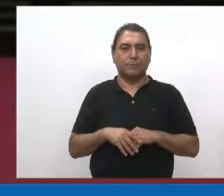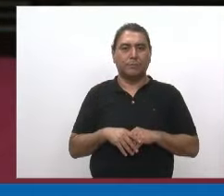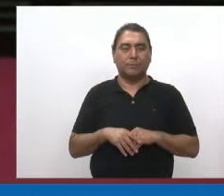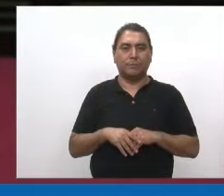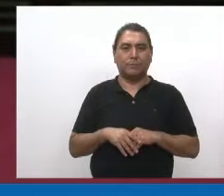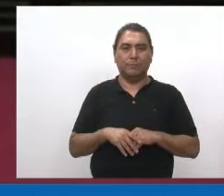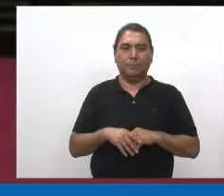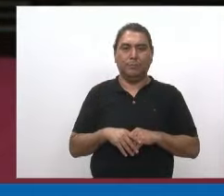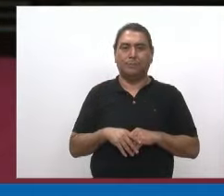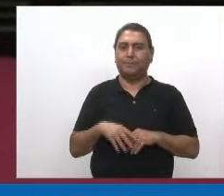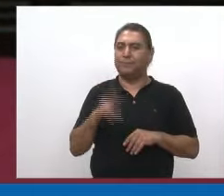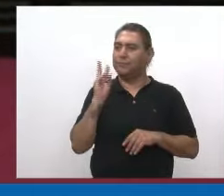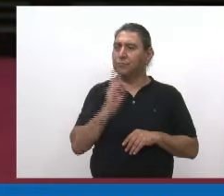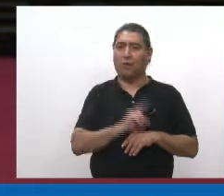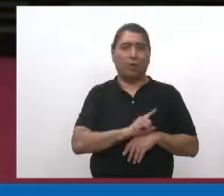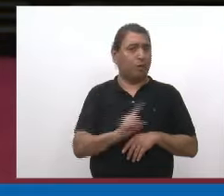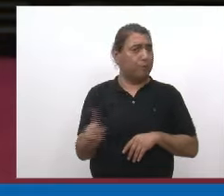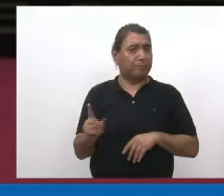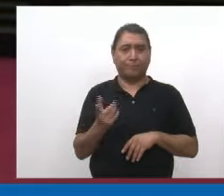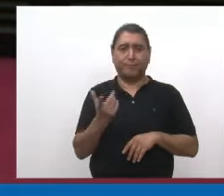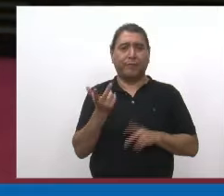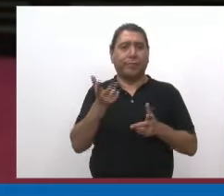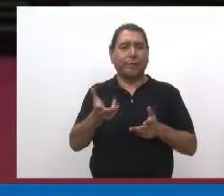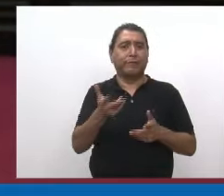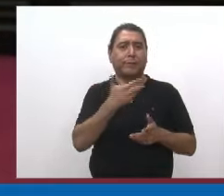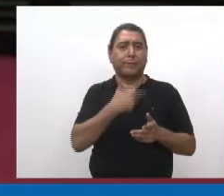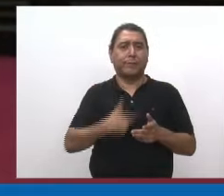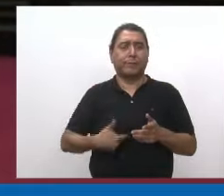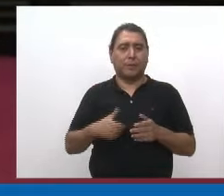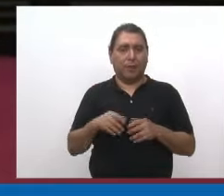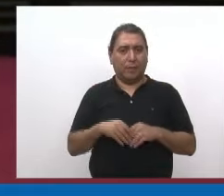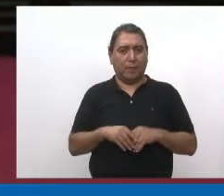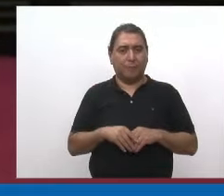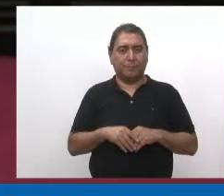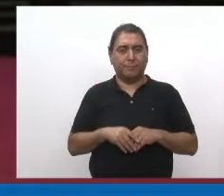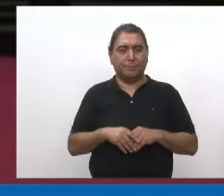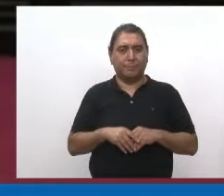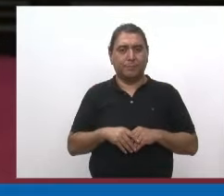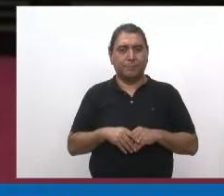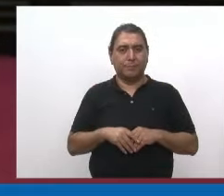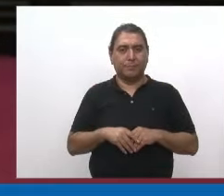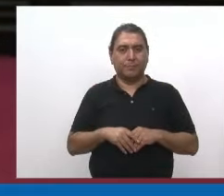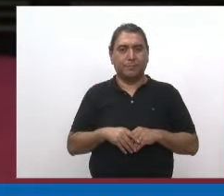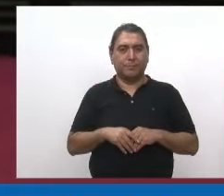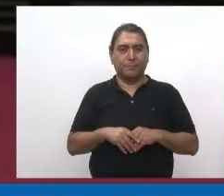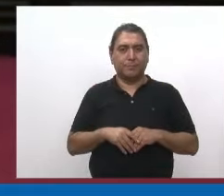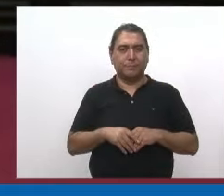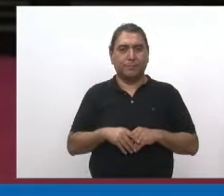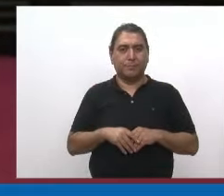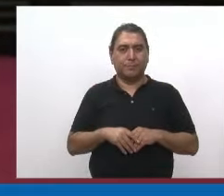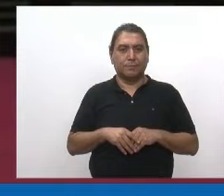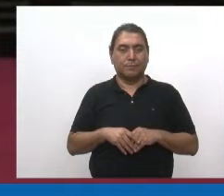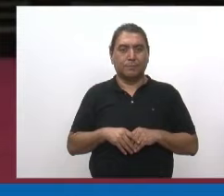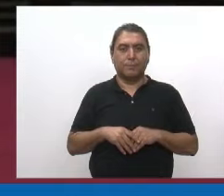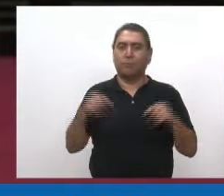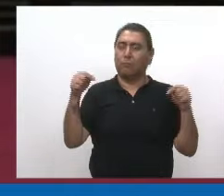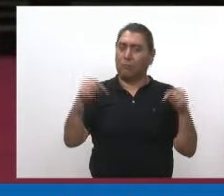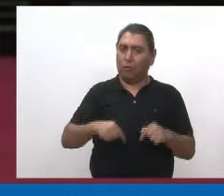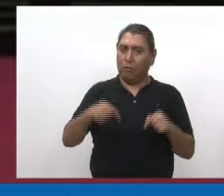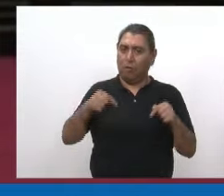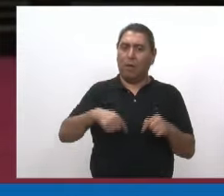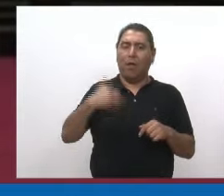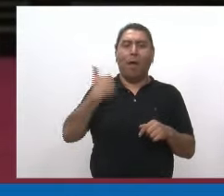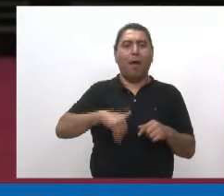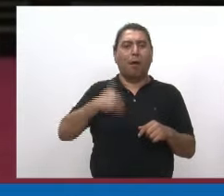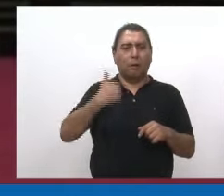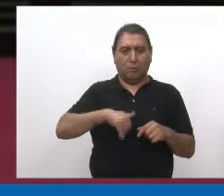No la ven, dice el presidente, no la ven. ¿Y sabes qué? Hoy en día los argentinos sí la ven,